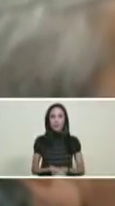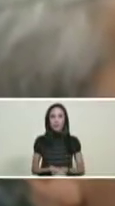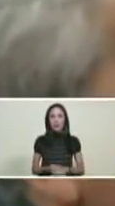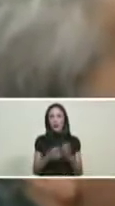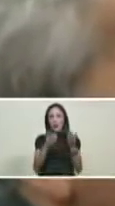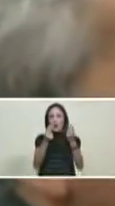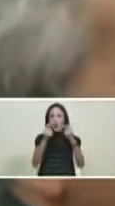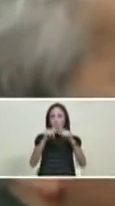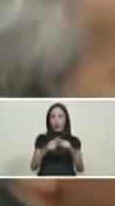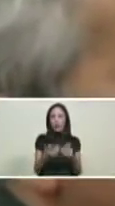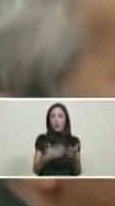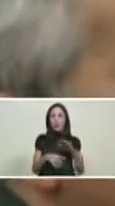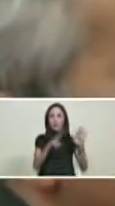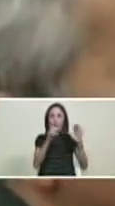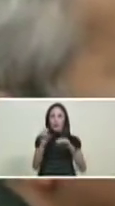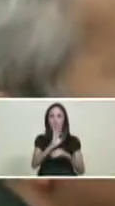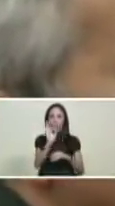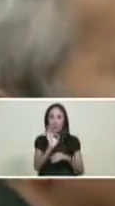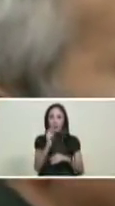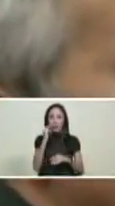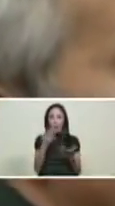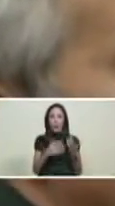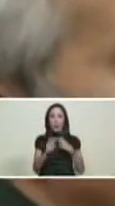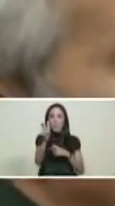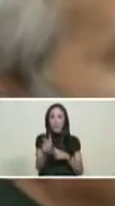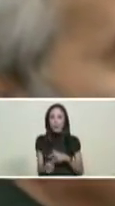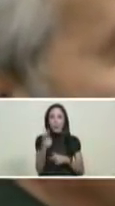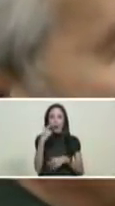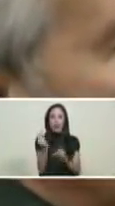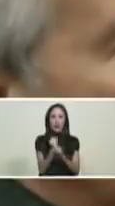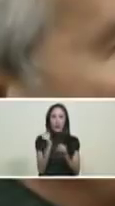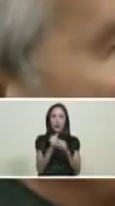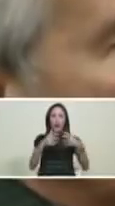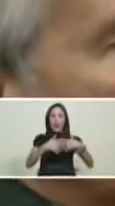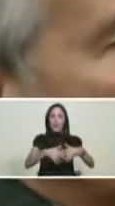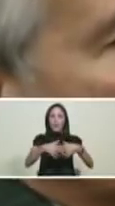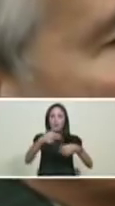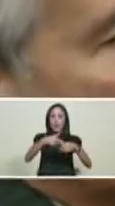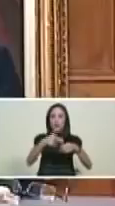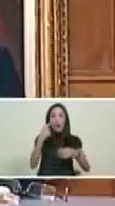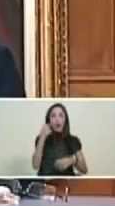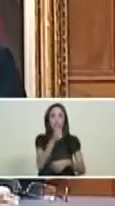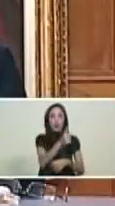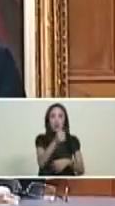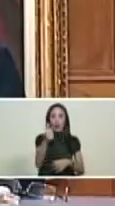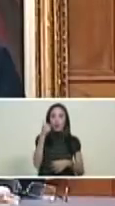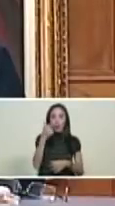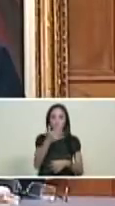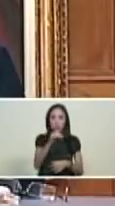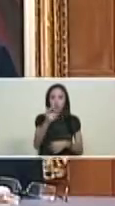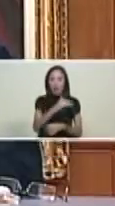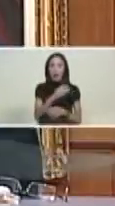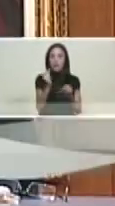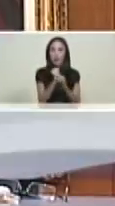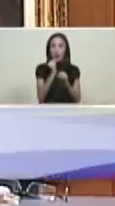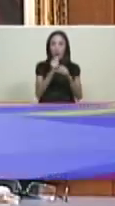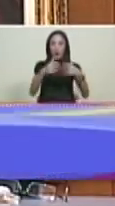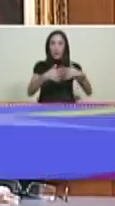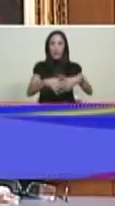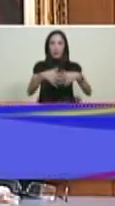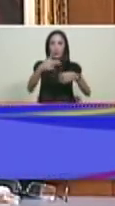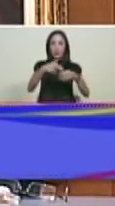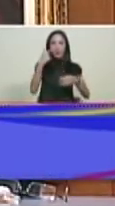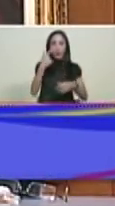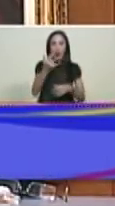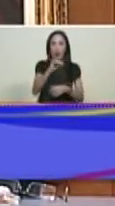¿cuánto? más o menos un 70% ¿será? unos 70 mil yo quiero que cada uno de los trabajadores de PDVSA tenga su